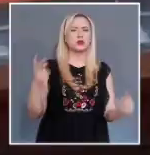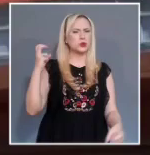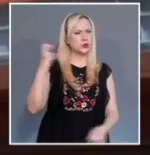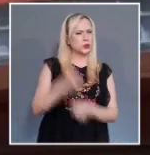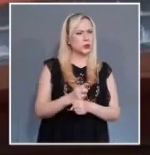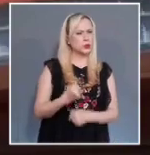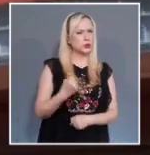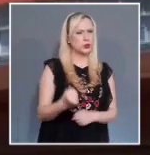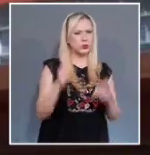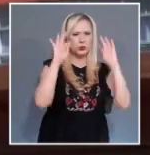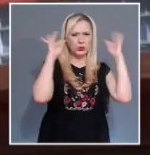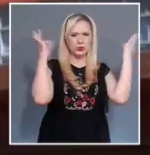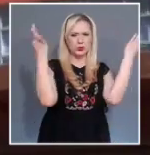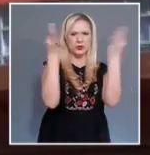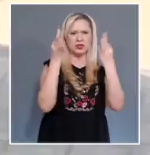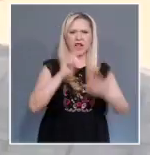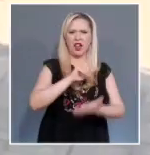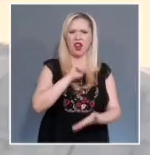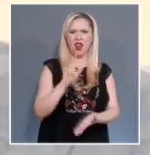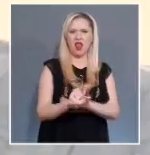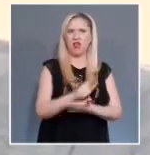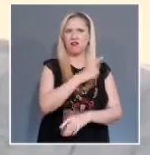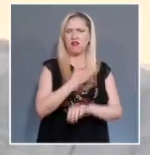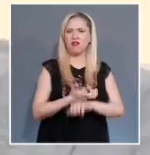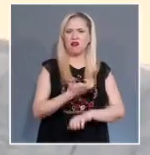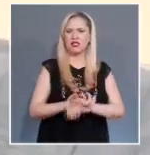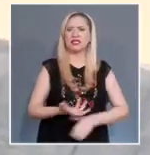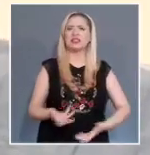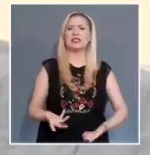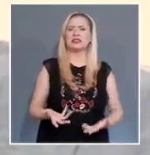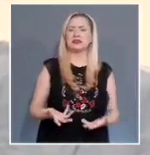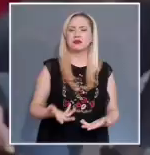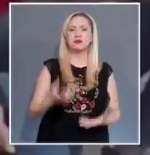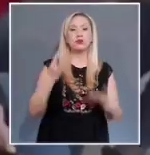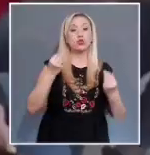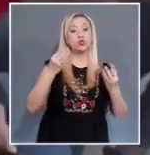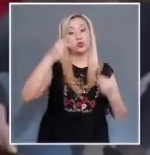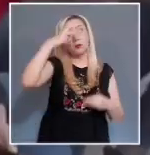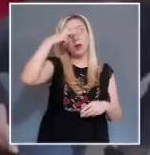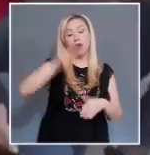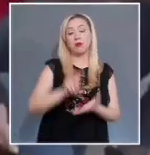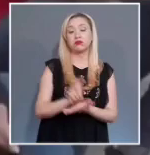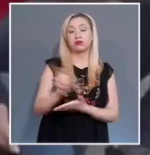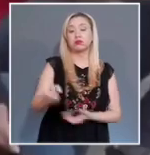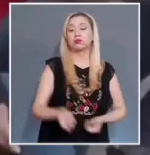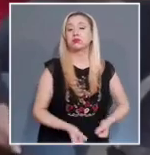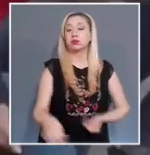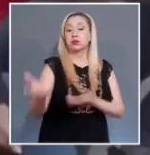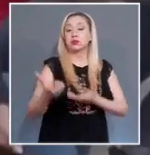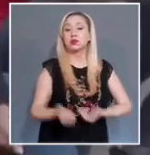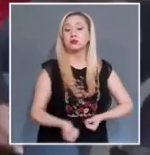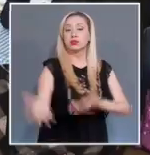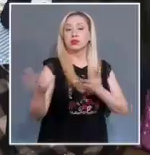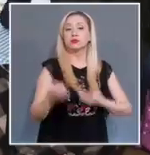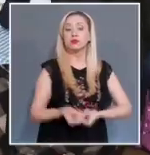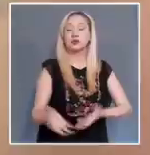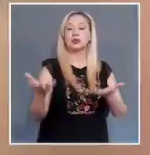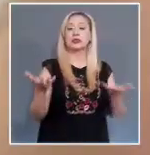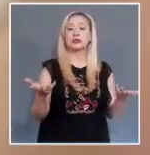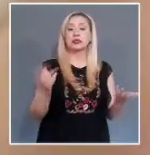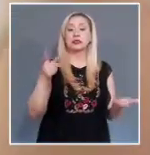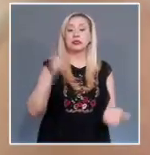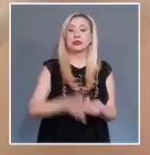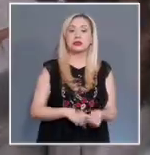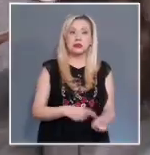en Estados Unidos ha derivado en la deportación de mexicanos que al regresar al territorio nacional con su familia enfrentan obstáculos para la